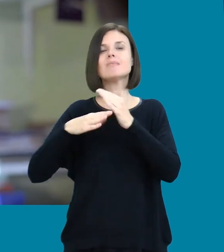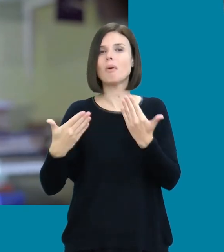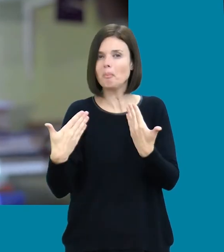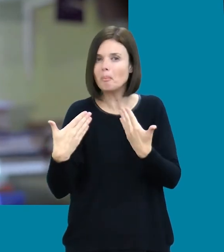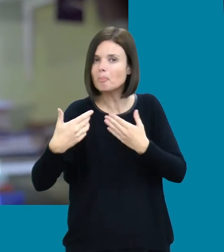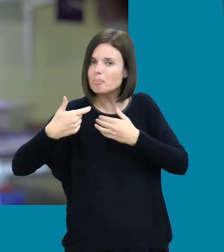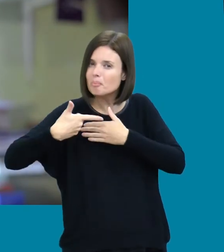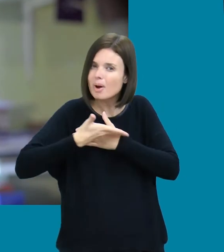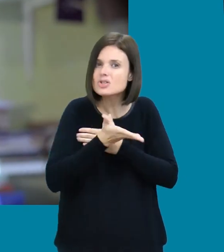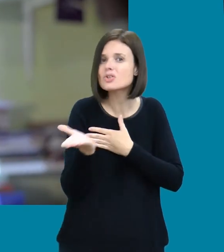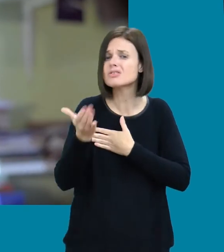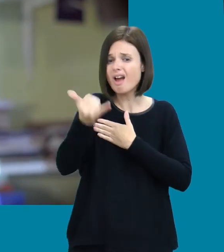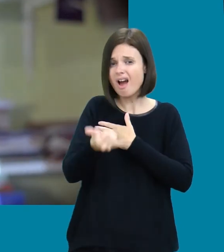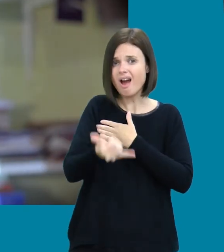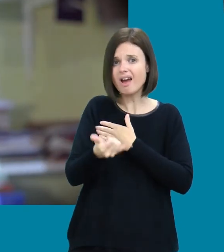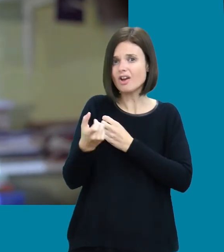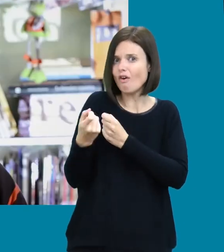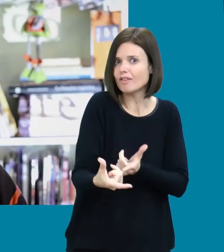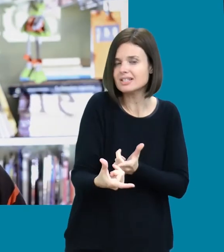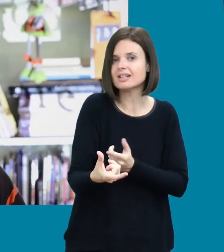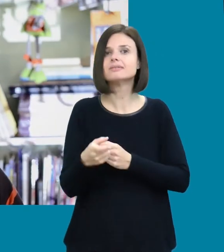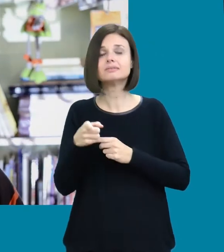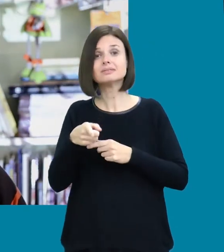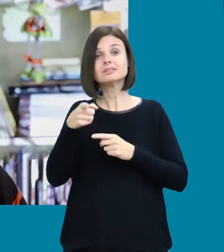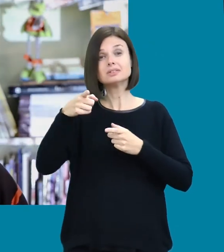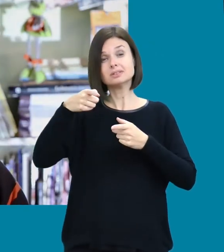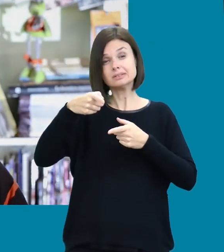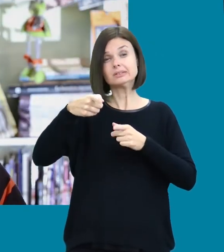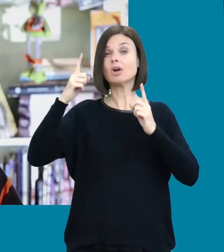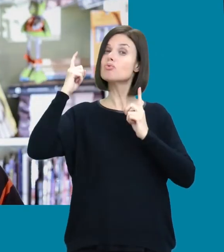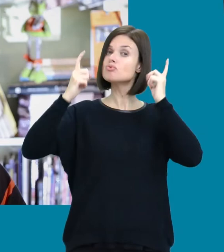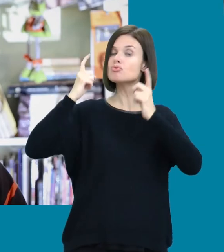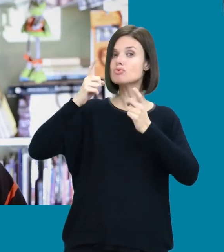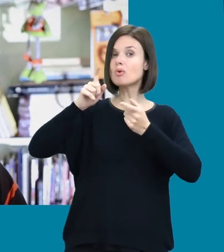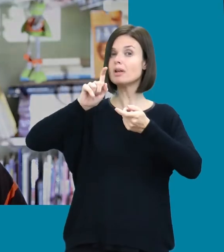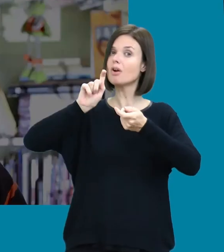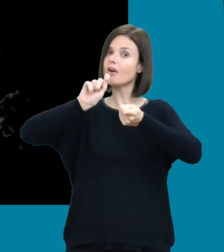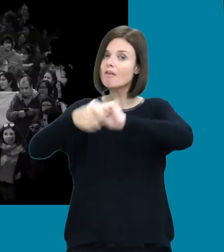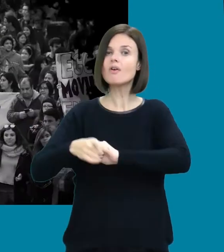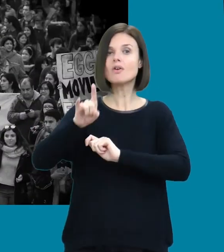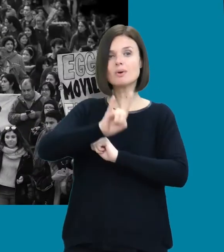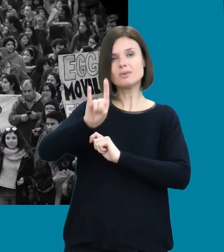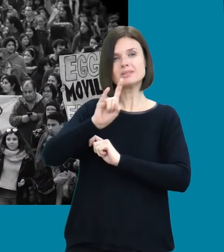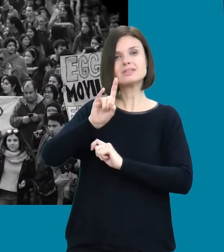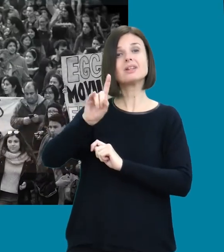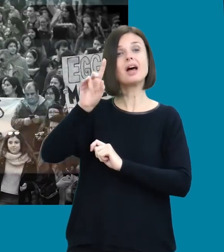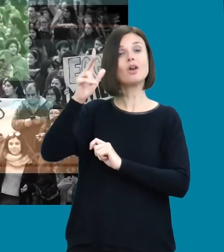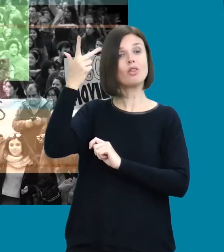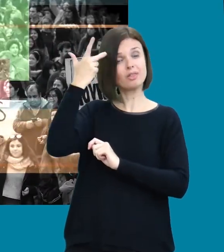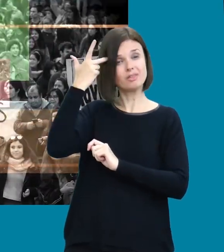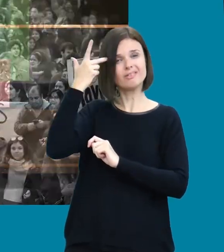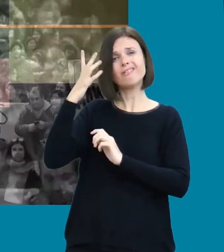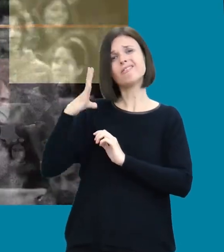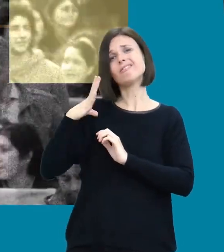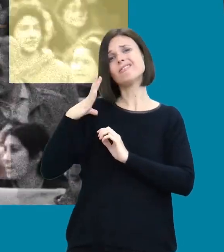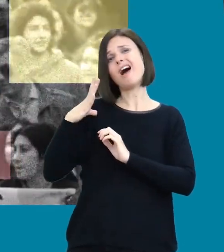de instrucción que esa sociedad le ofrece. Ese es un sueño de la reforma del 18 que todavía estamos muy lejos de